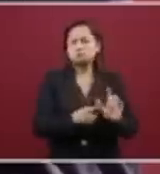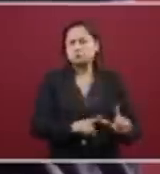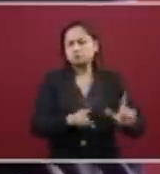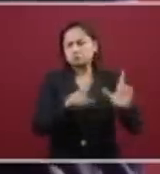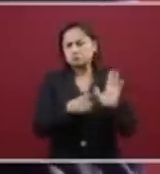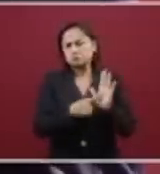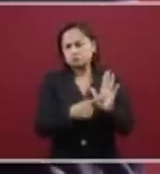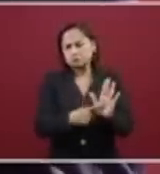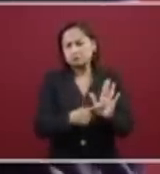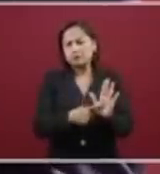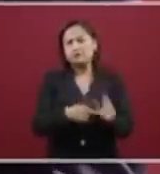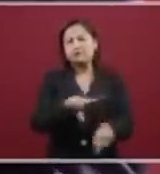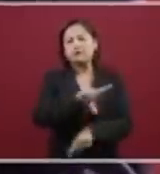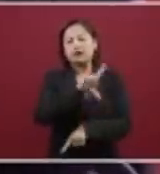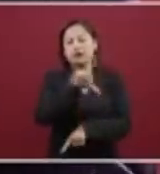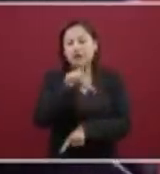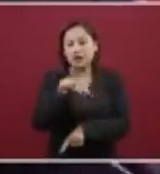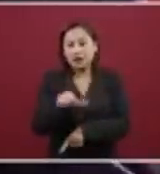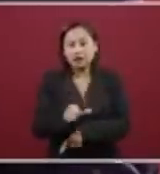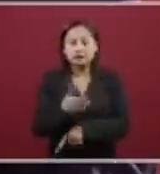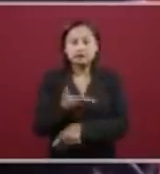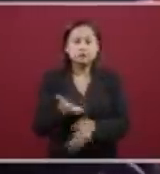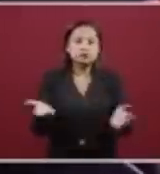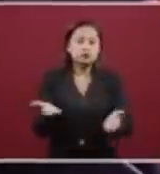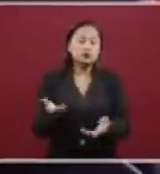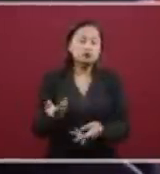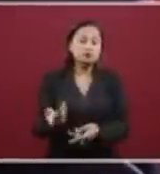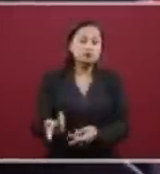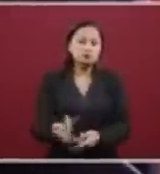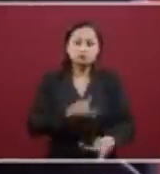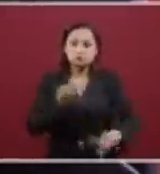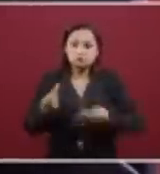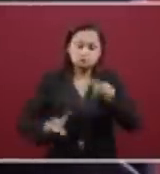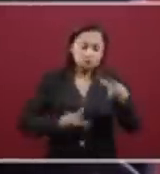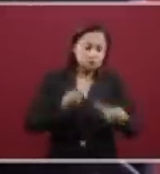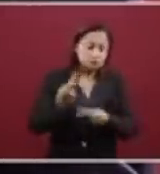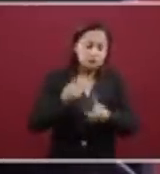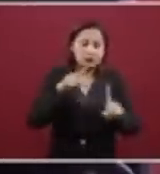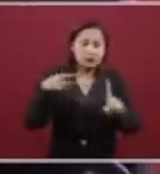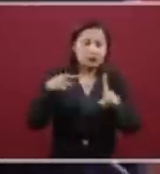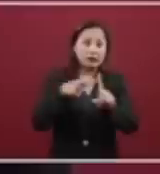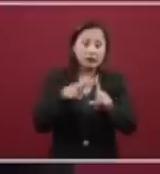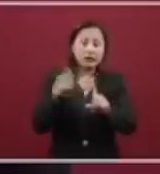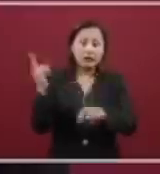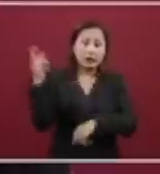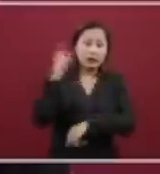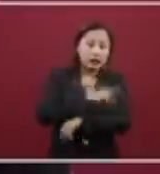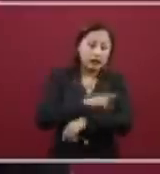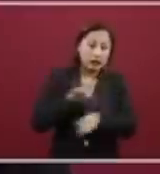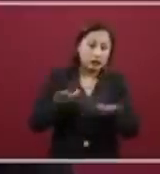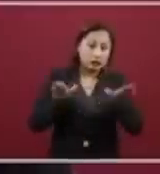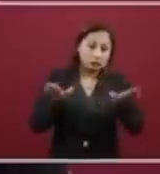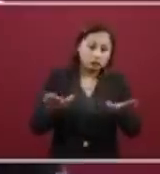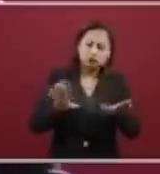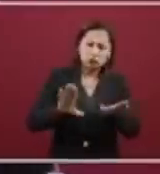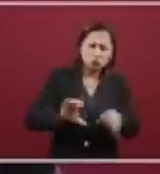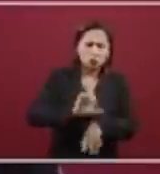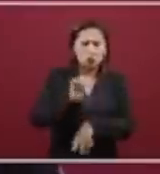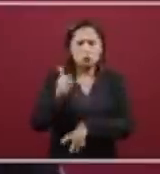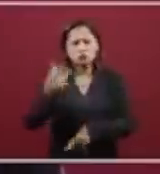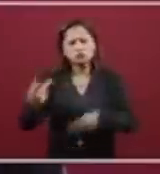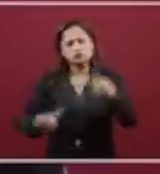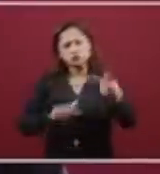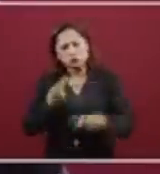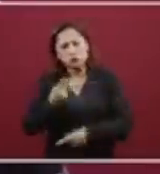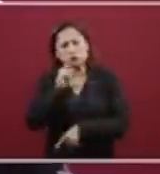la sesión de preguntas y respuestas no sólo para el caso del aeropuerto sino en general porque seguramente hay